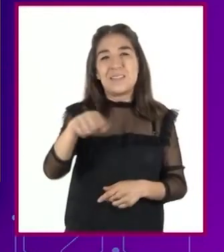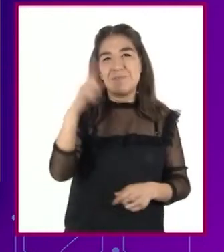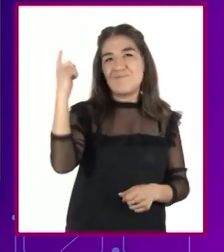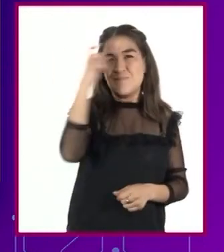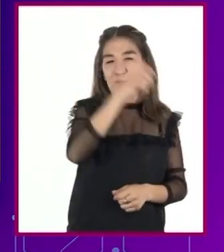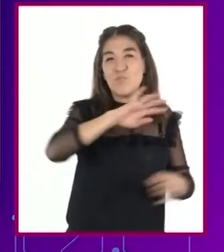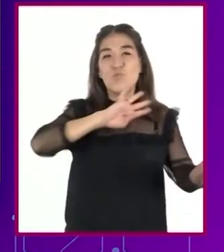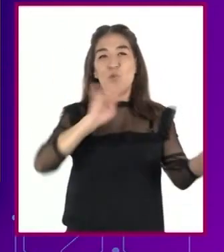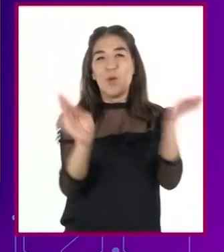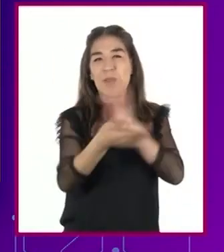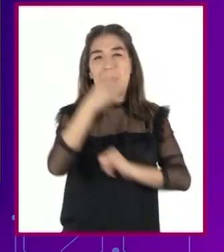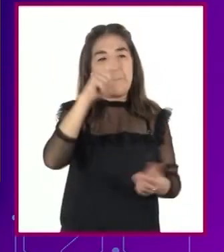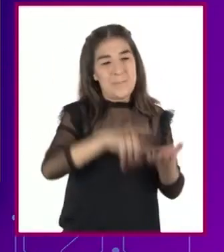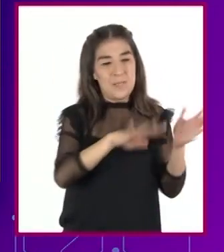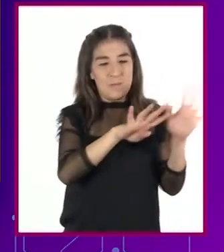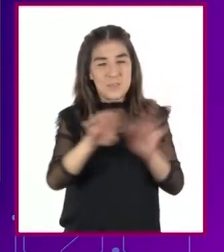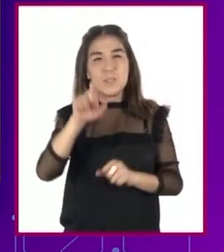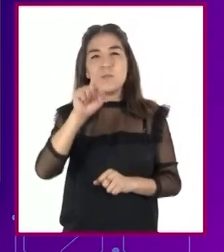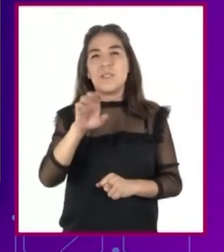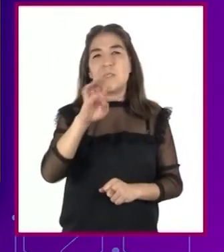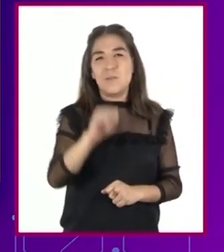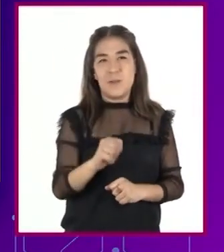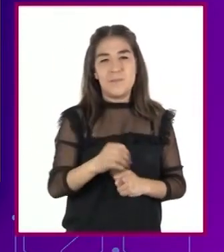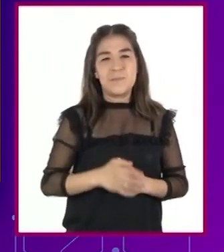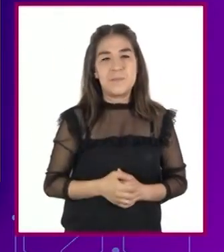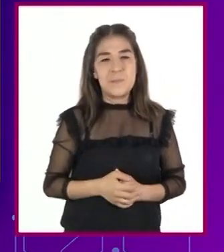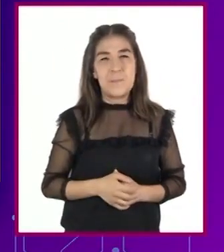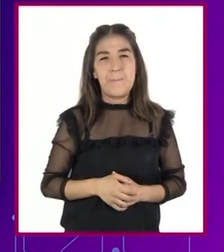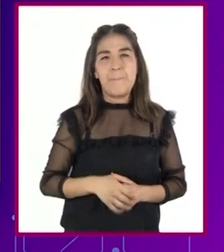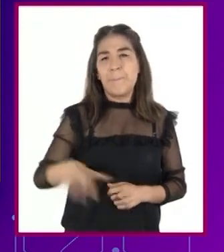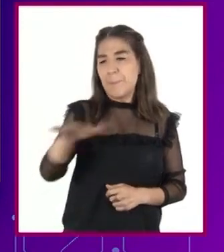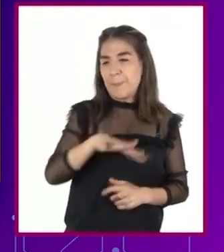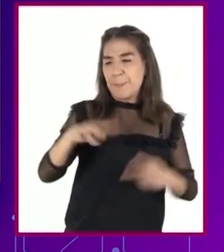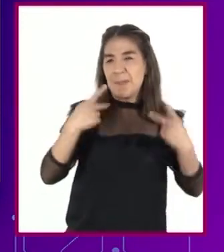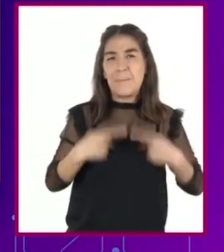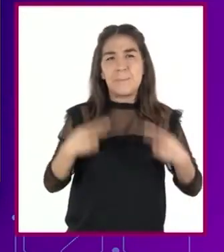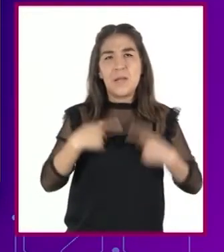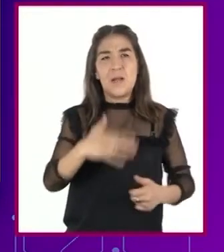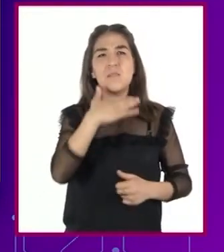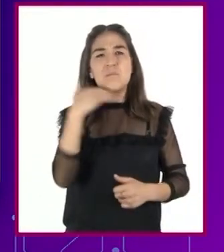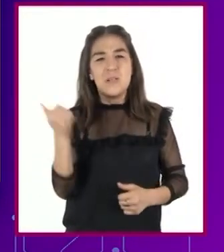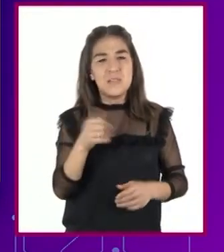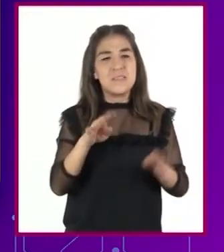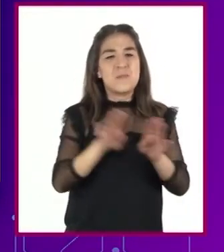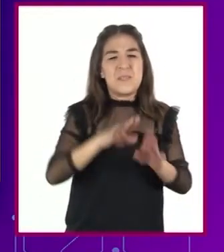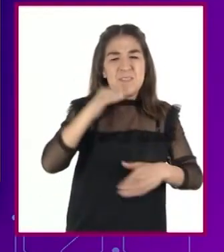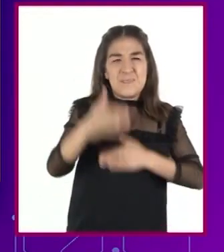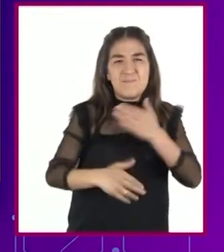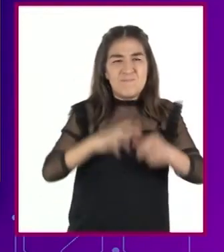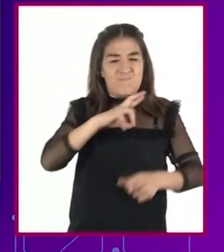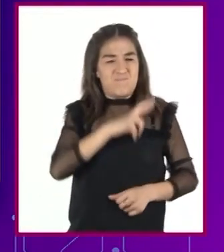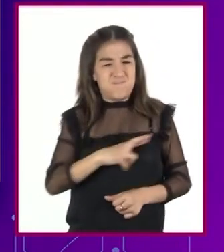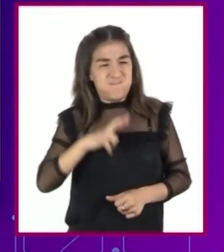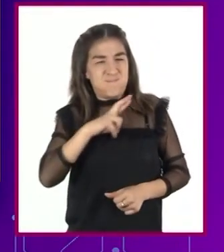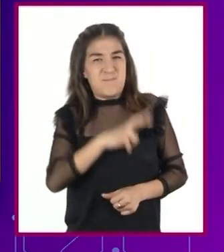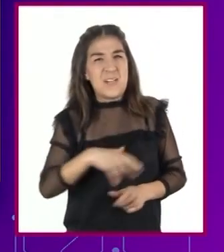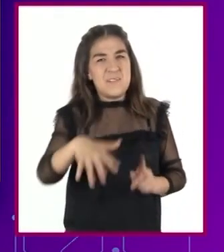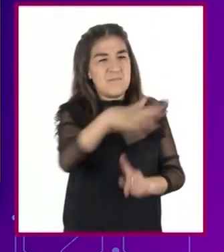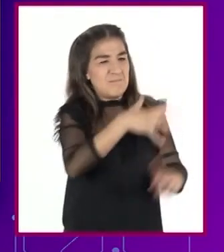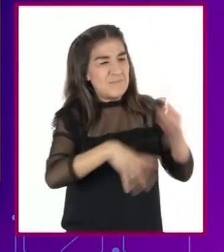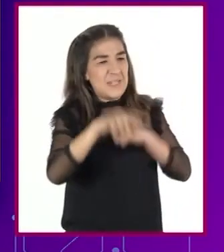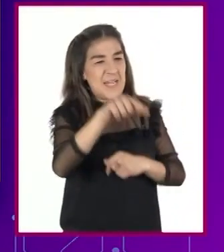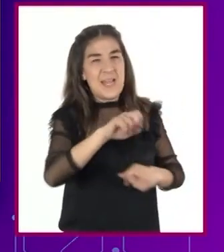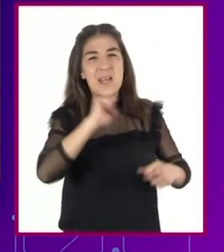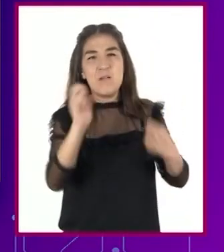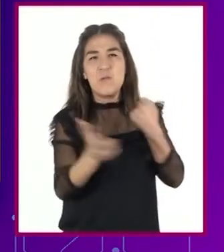de 1929. En la sociedad alemana creció el resentimiento contra el resto de Europa.